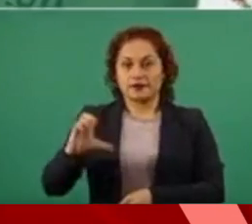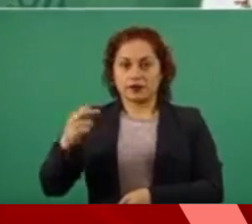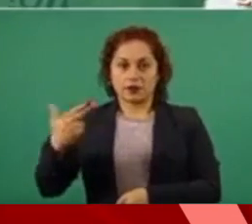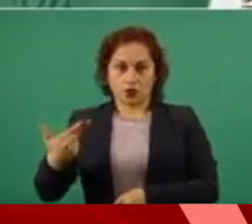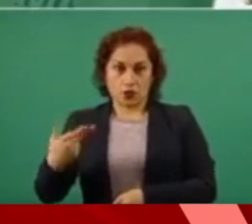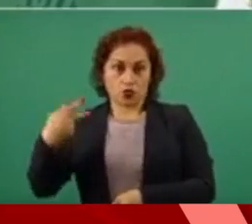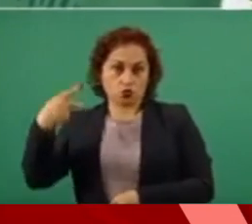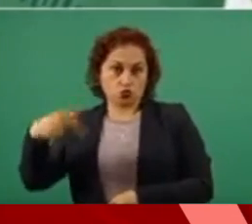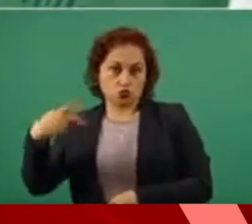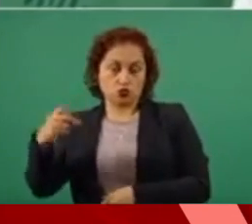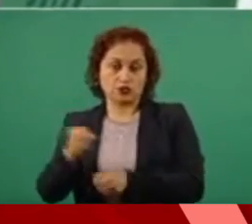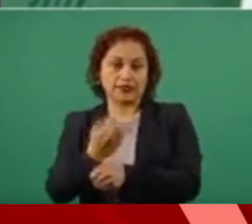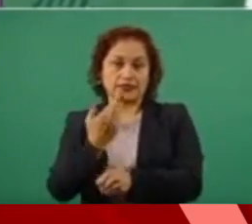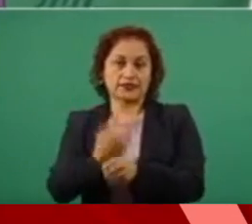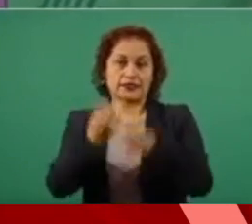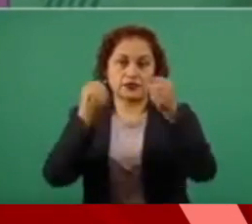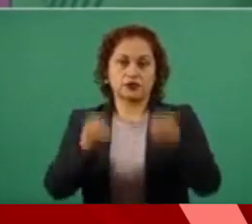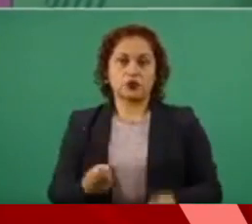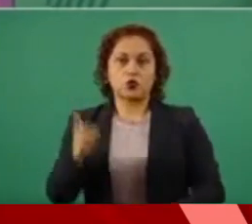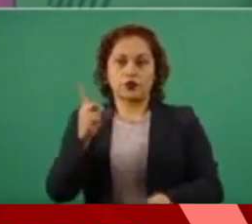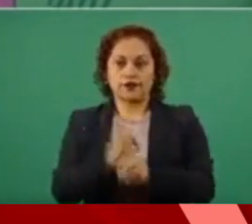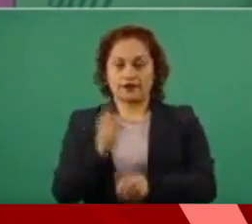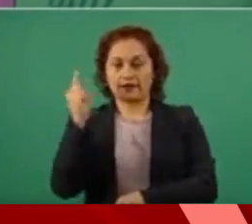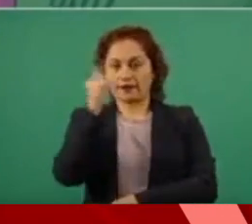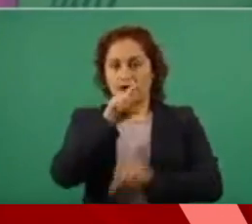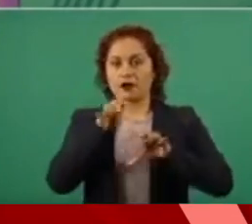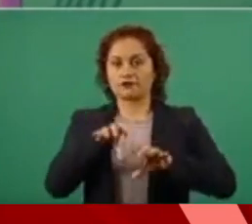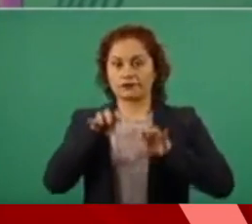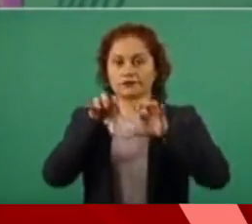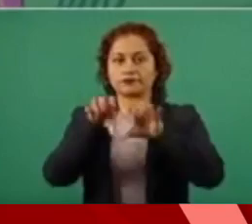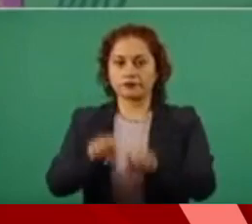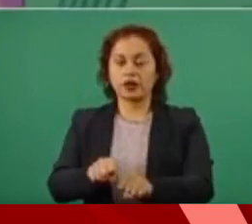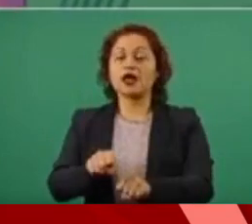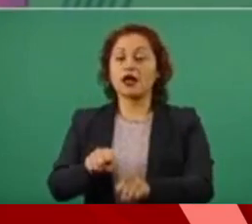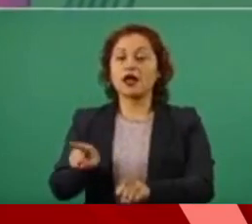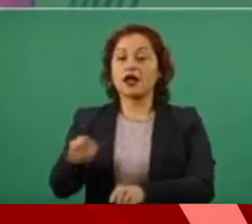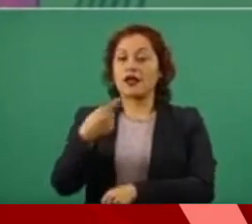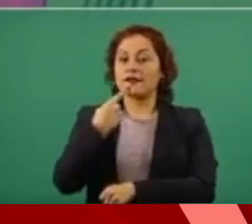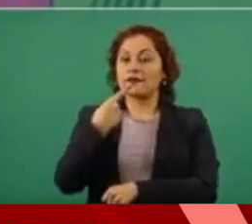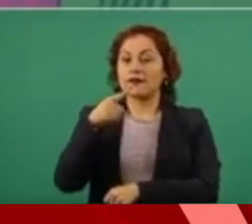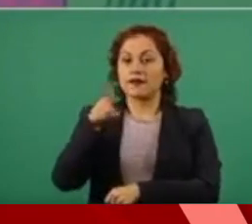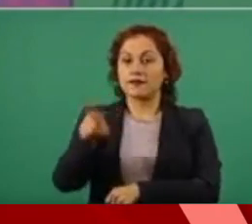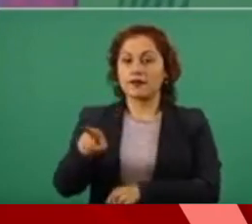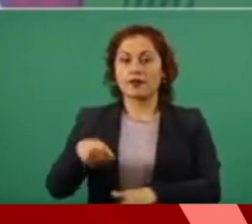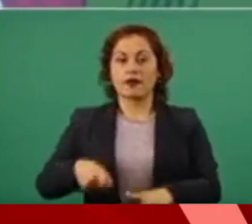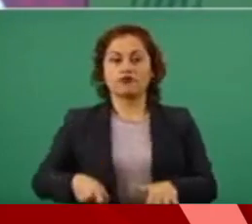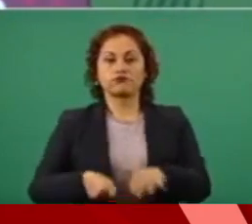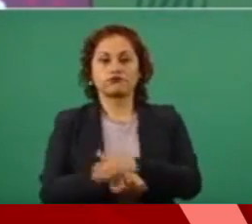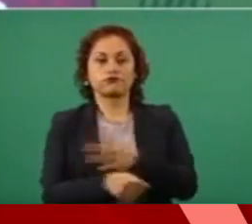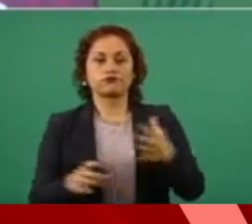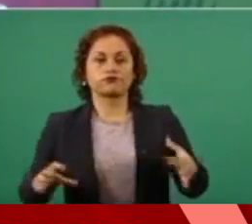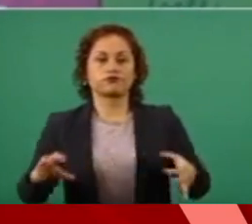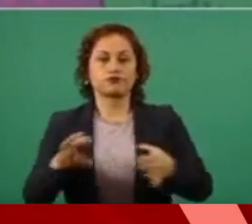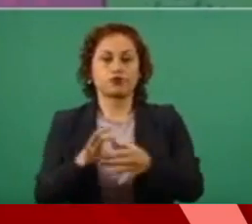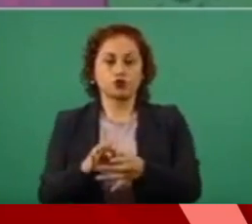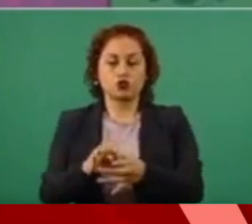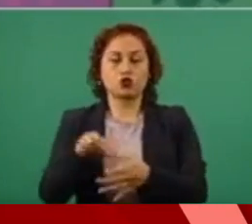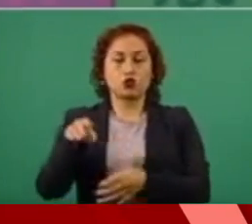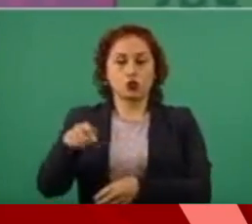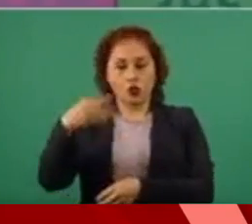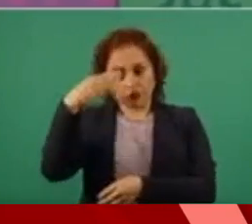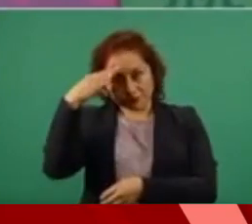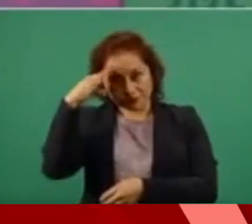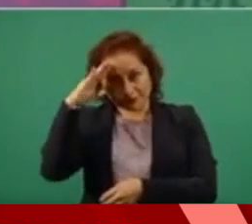acusado de recibir sobornos del señor Guzmán Loera. A lo